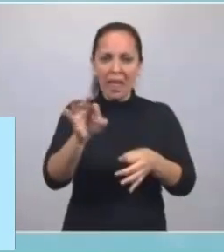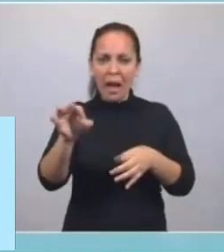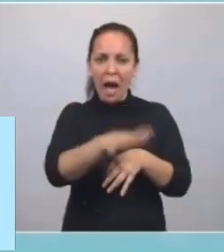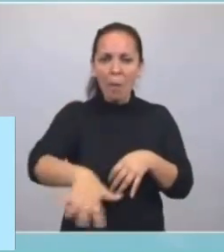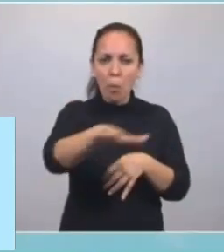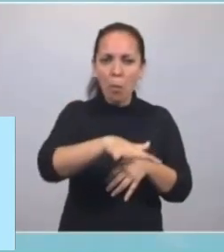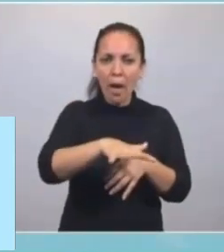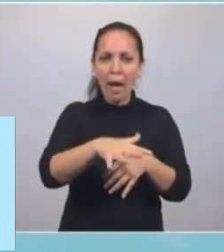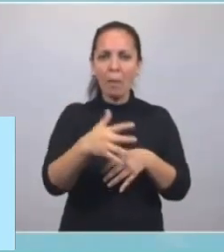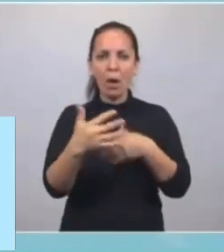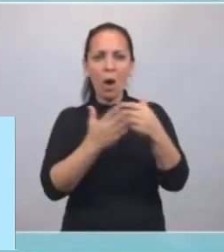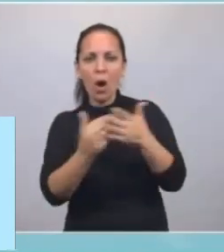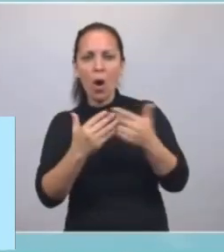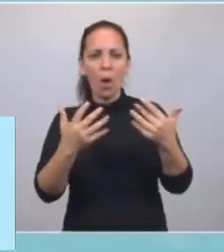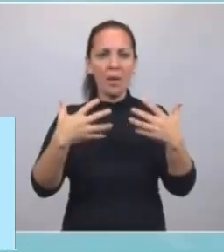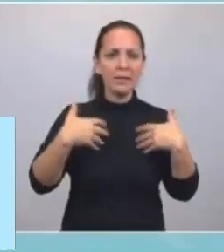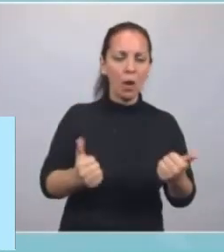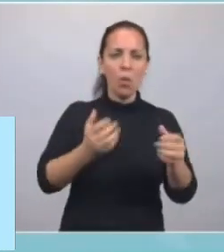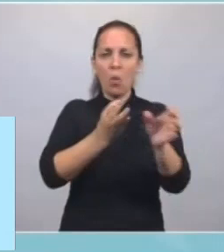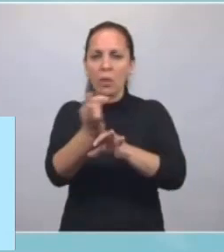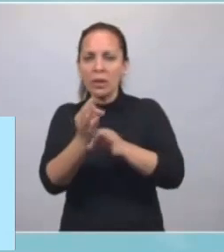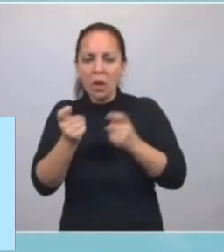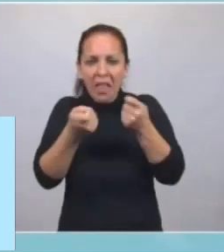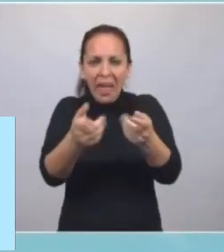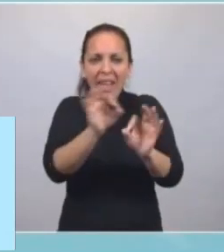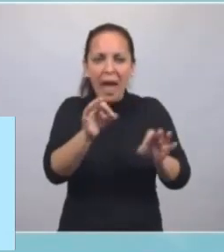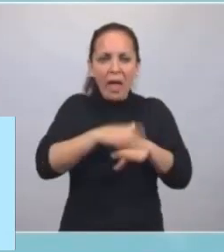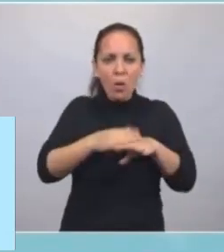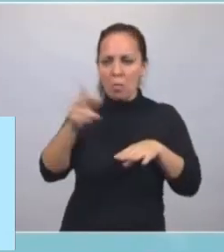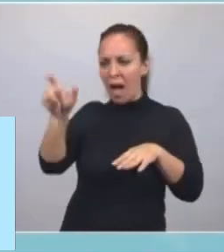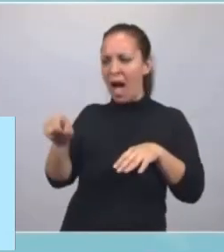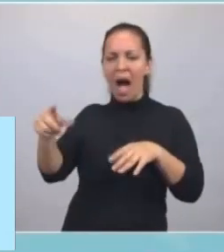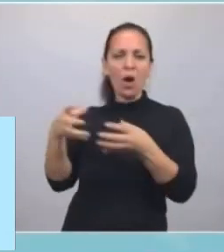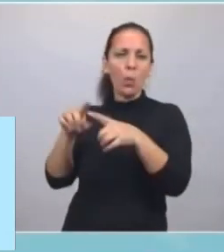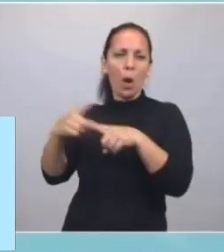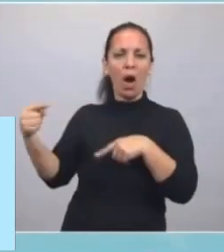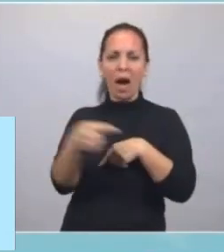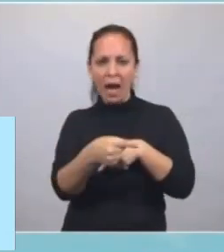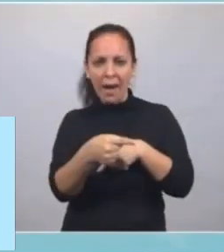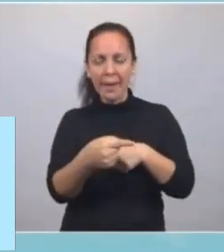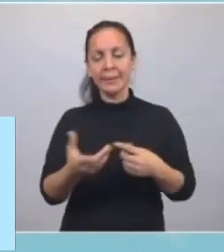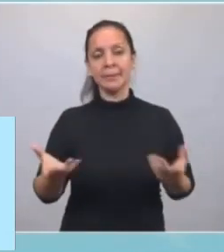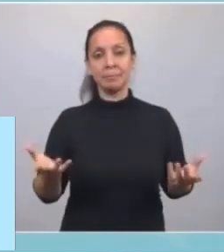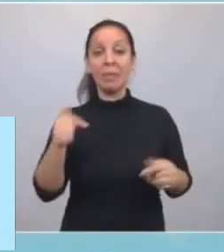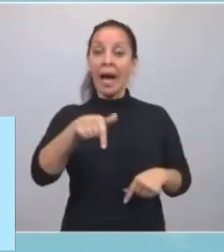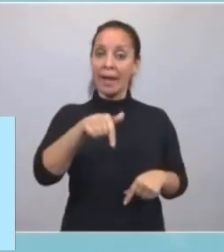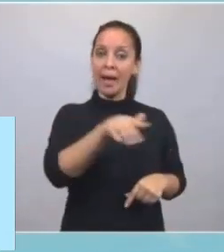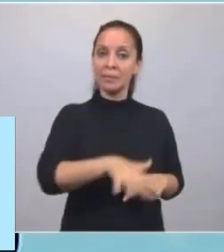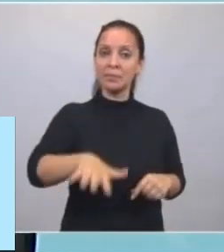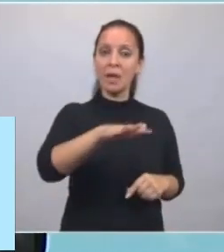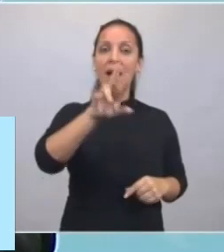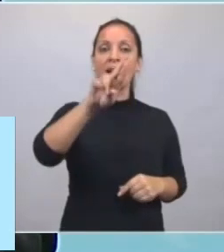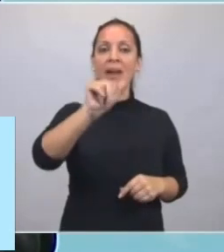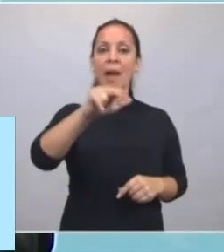salud o de Educación o o instrumentos o insumos que necesitan realmente nosotros acá en ramallo y en